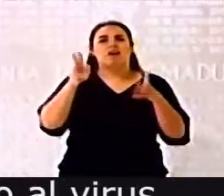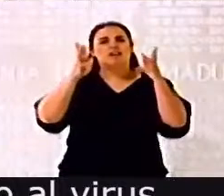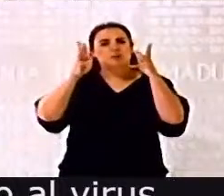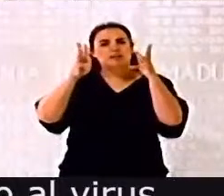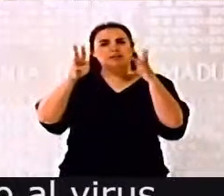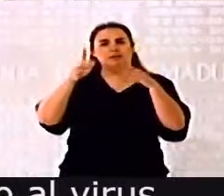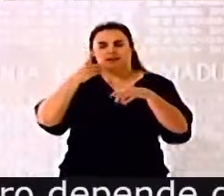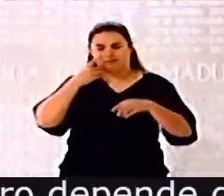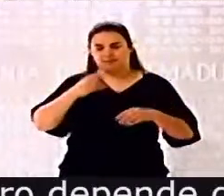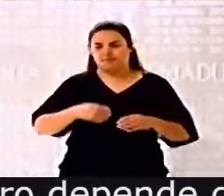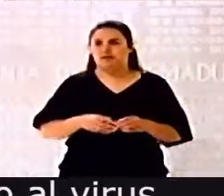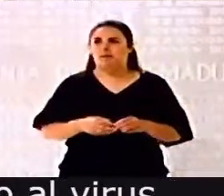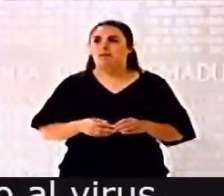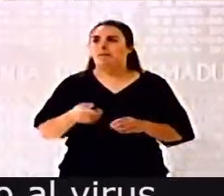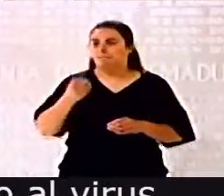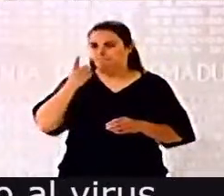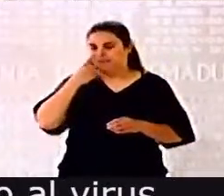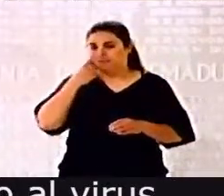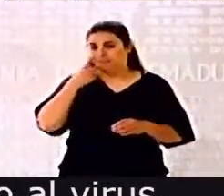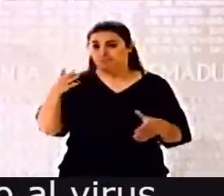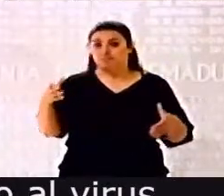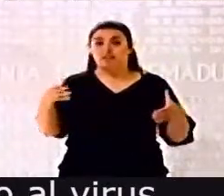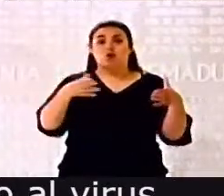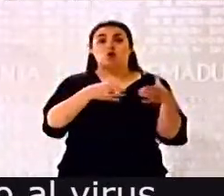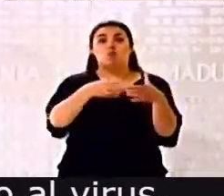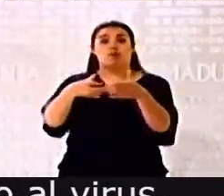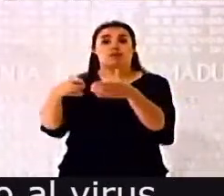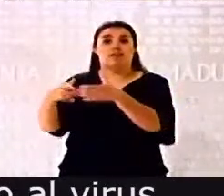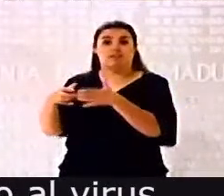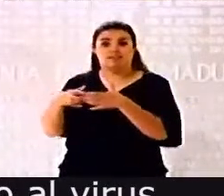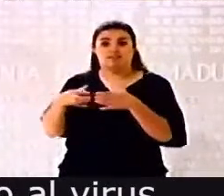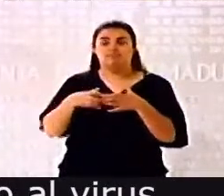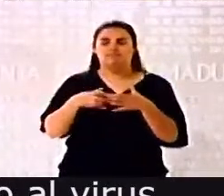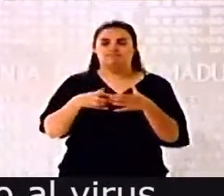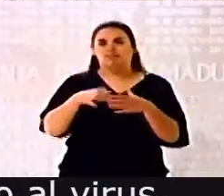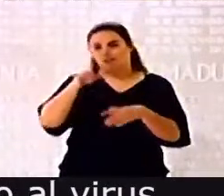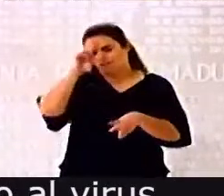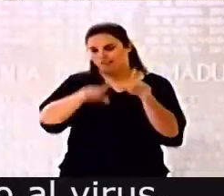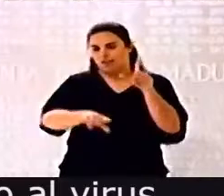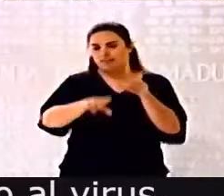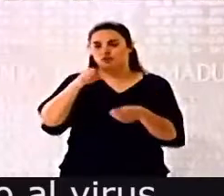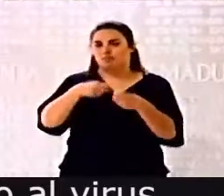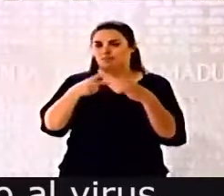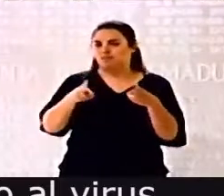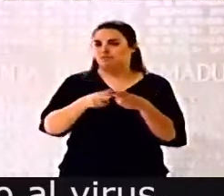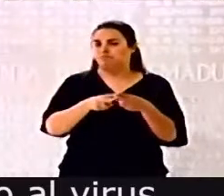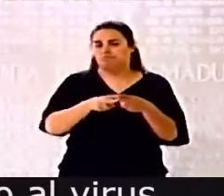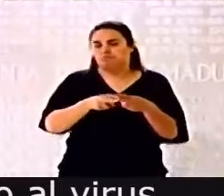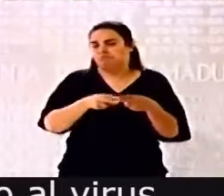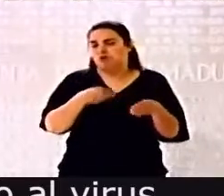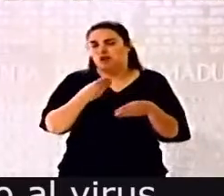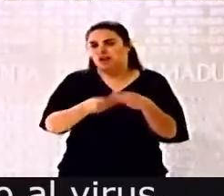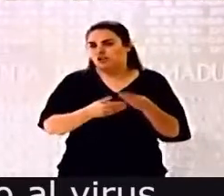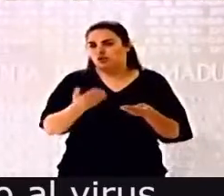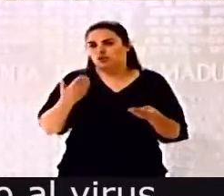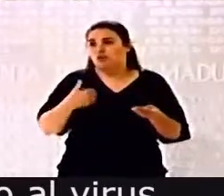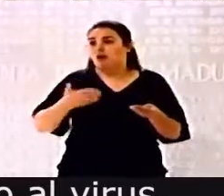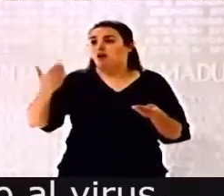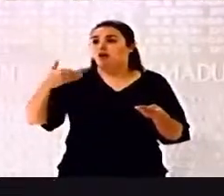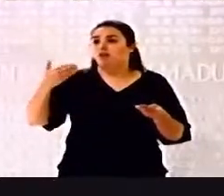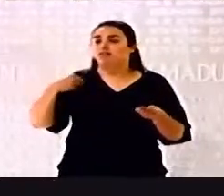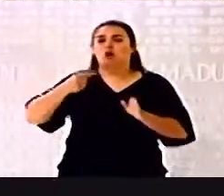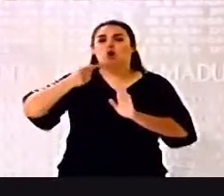recomendaciones. Miren, las mancomunidades tomaron una decisión sobre las piscinas cuando teníamos